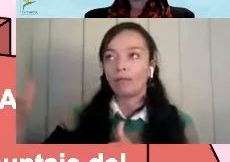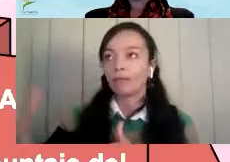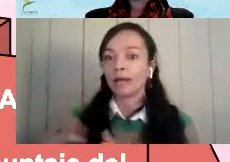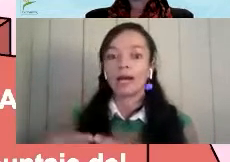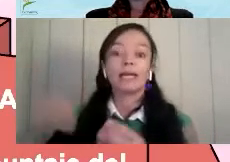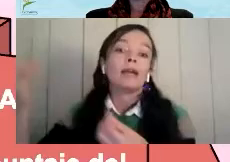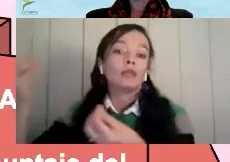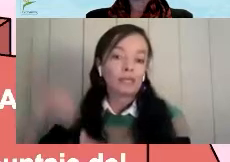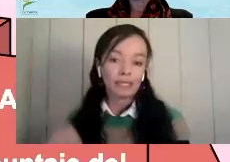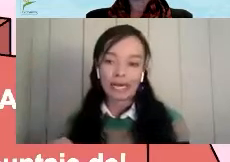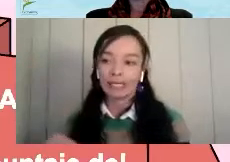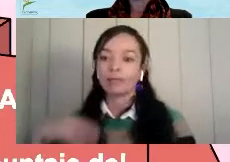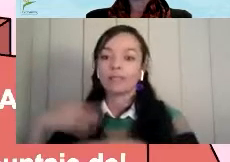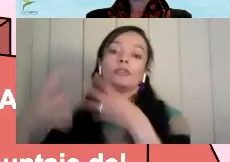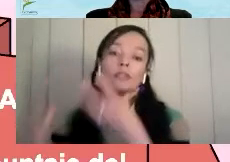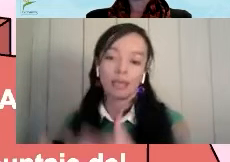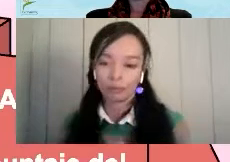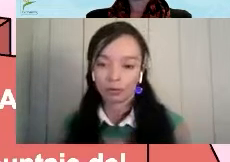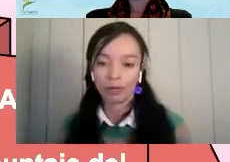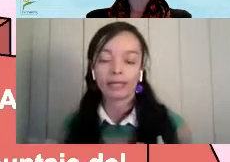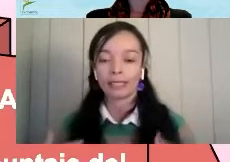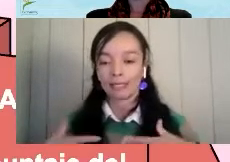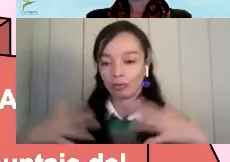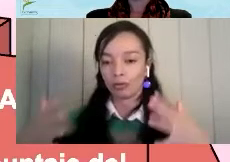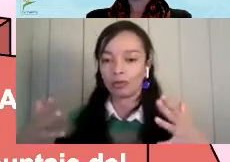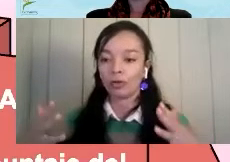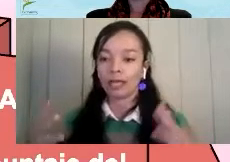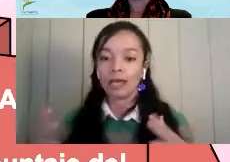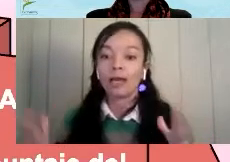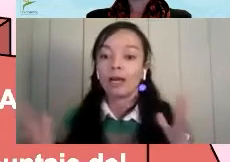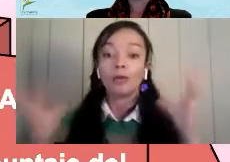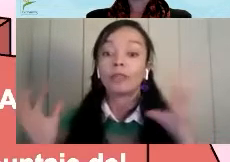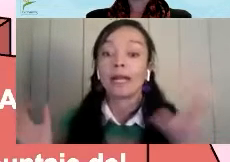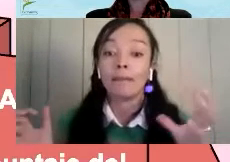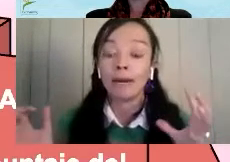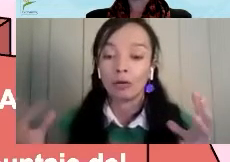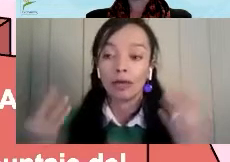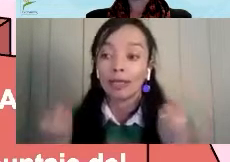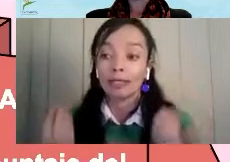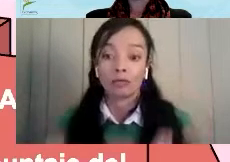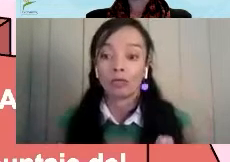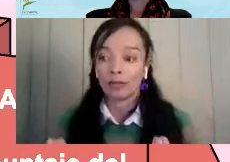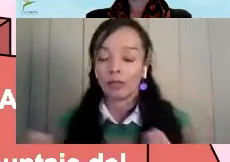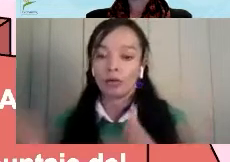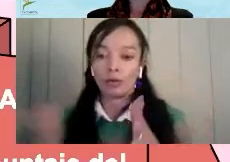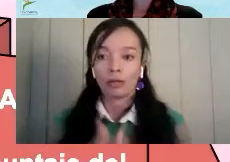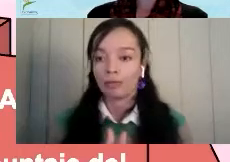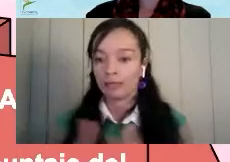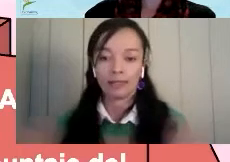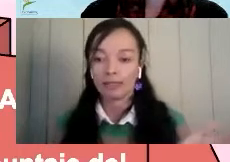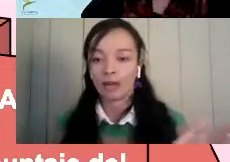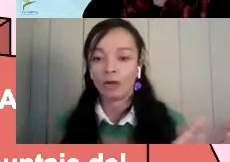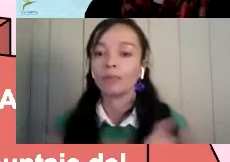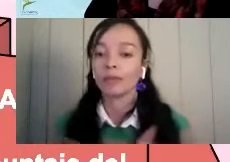agregando más señales, más conceptos. Van a crecer los dos. No es no entrar en pánico. está sucediendo esto. Vamos a